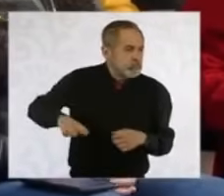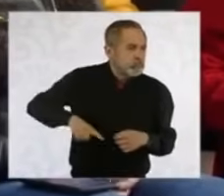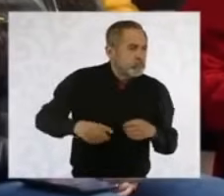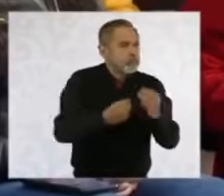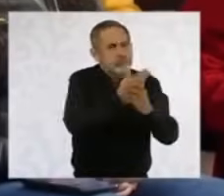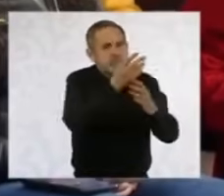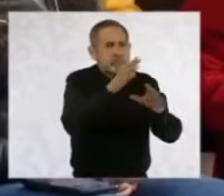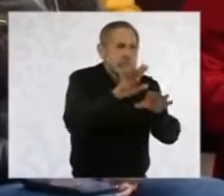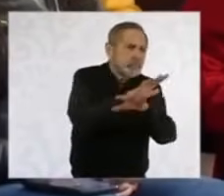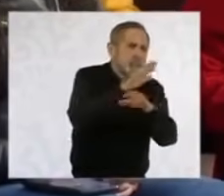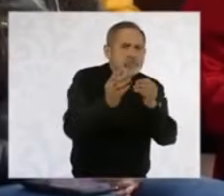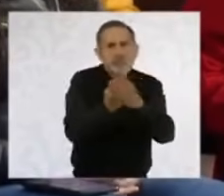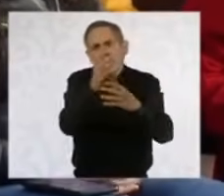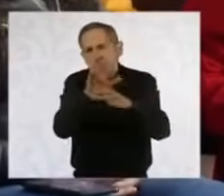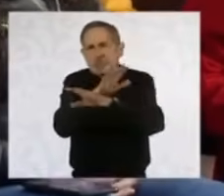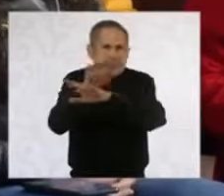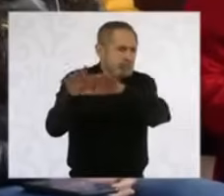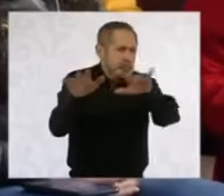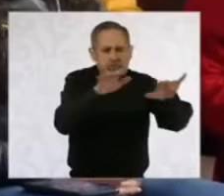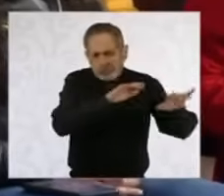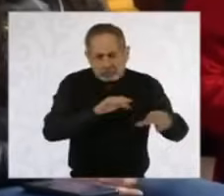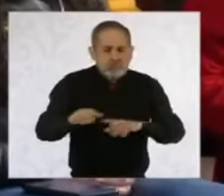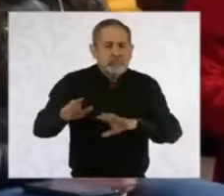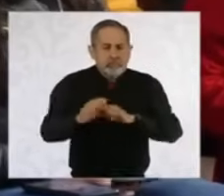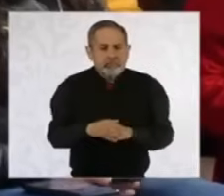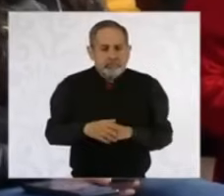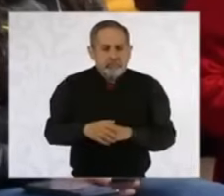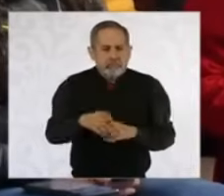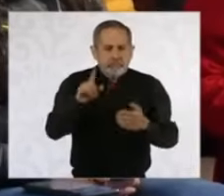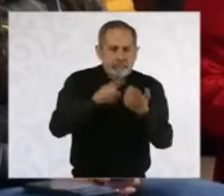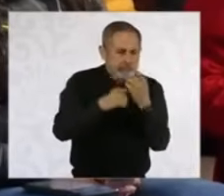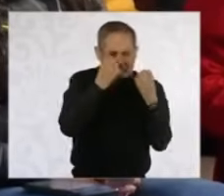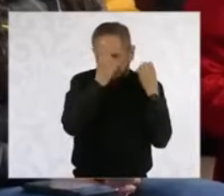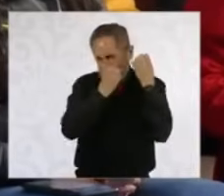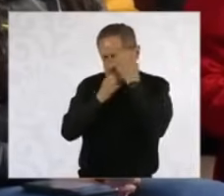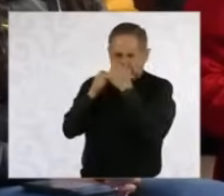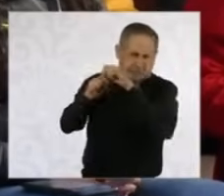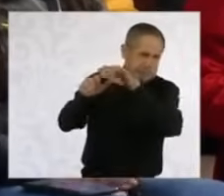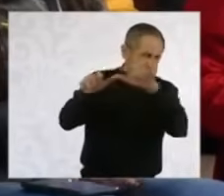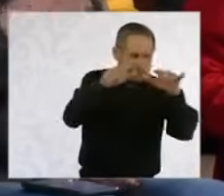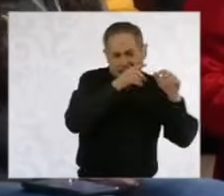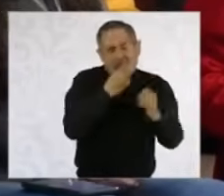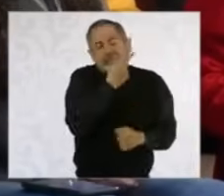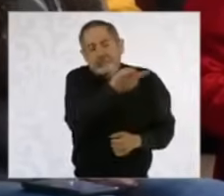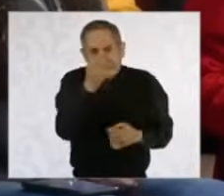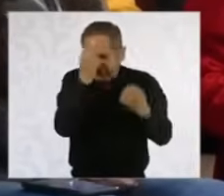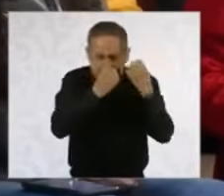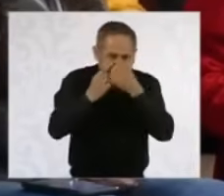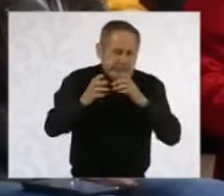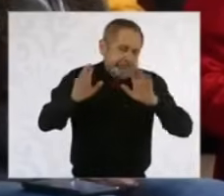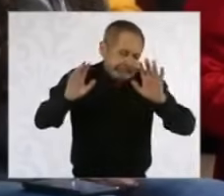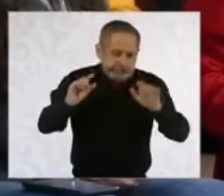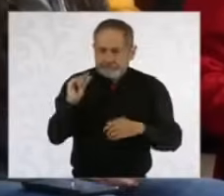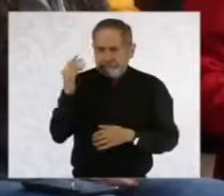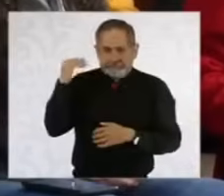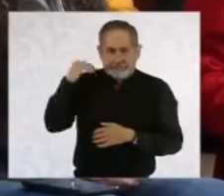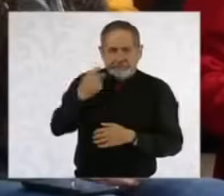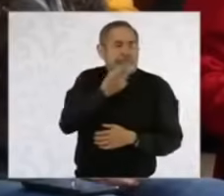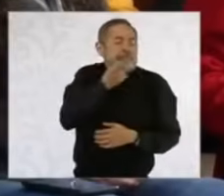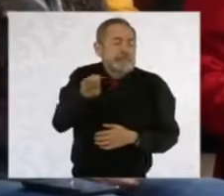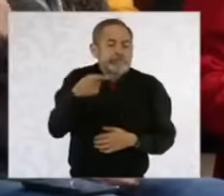gobiernos entran, y ahí obviamente empiezan los famosos análisis. Y estábamos viendo hace poco, bueno,